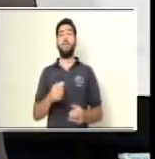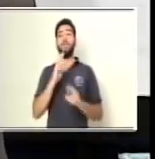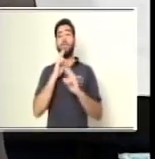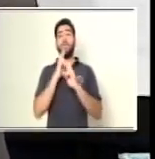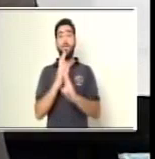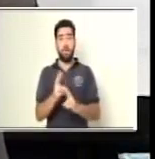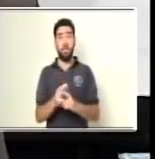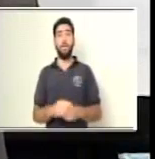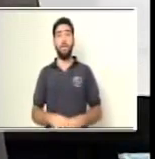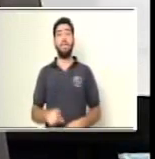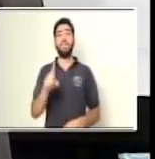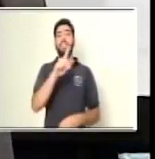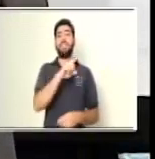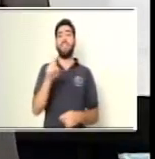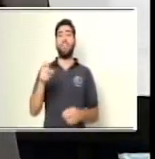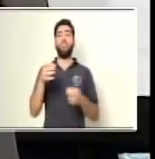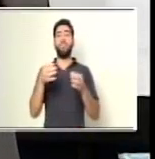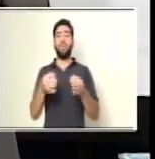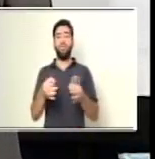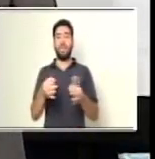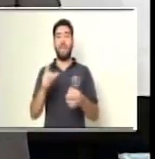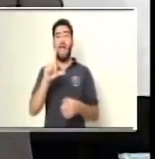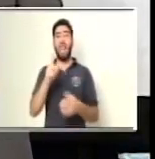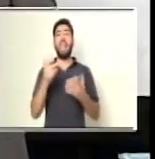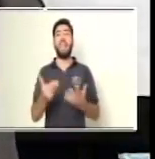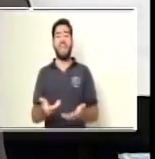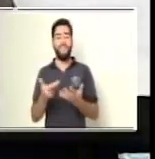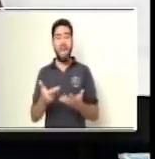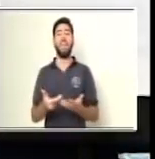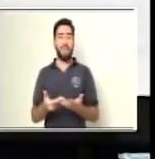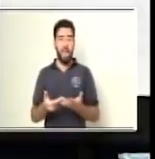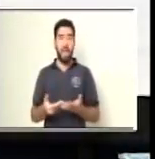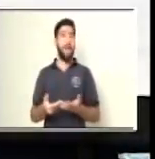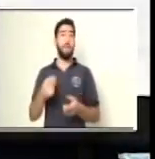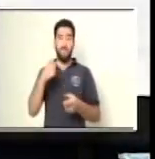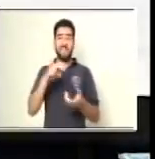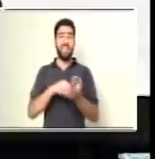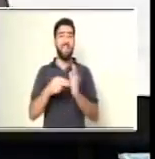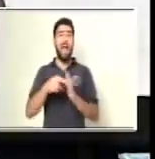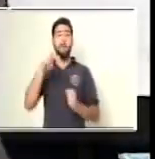resultado 150 libras de masa.